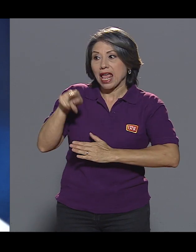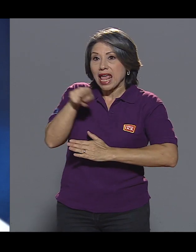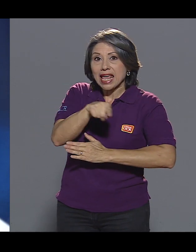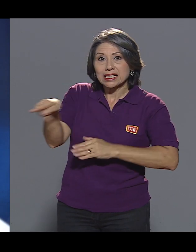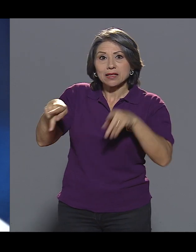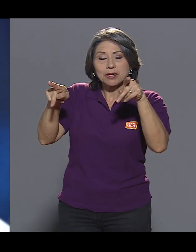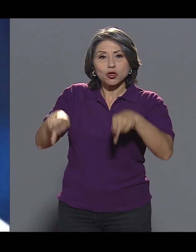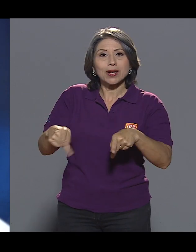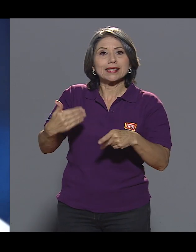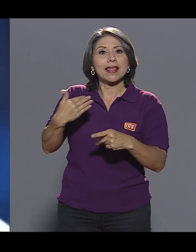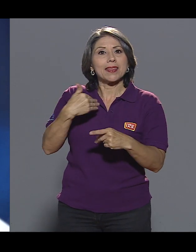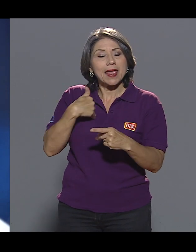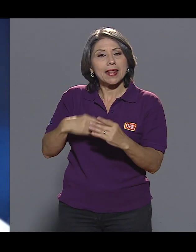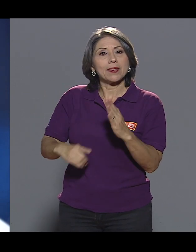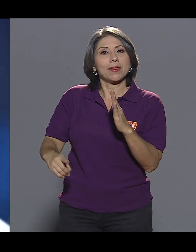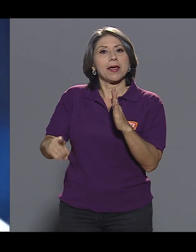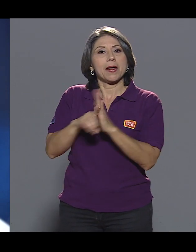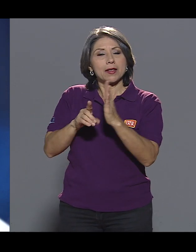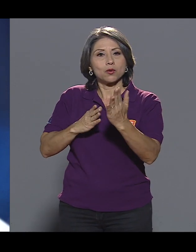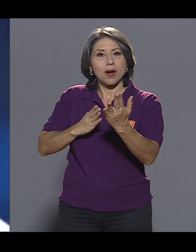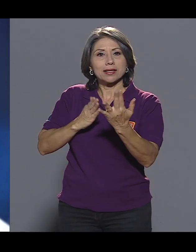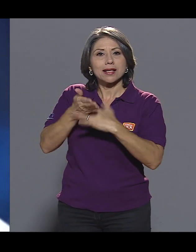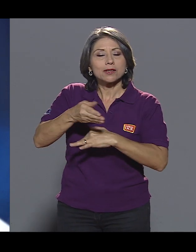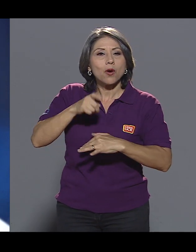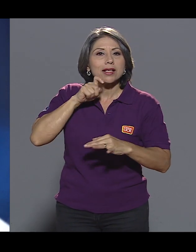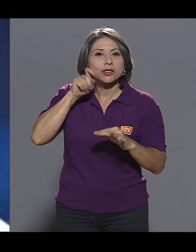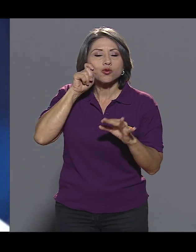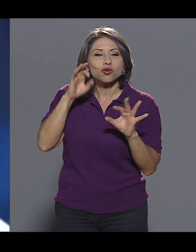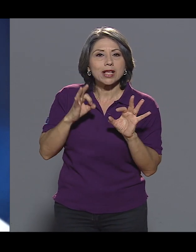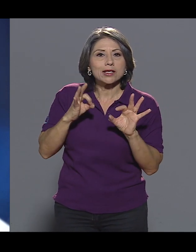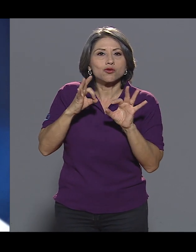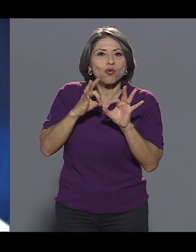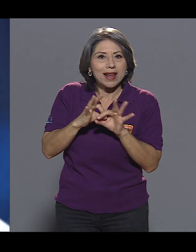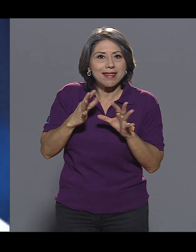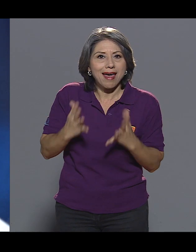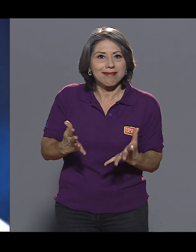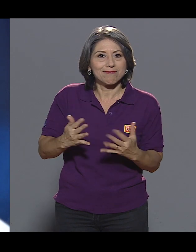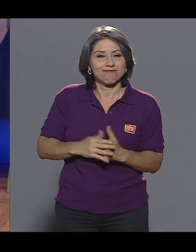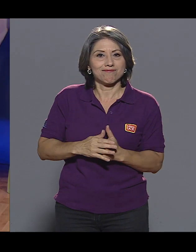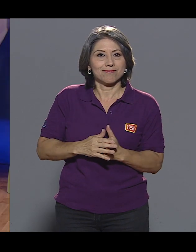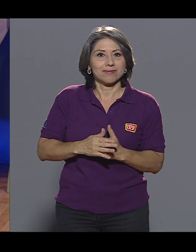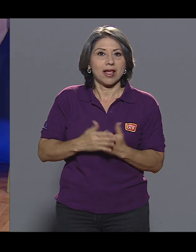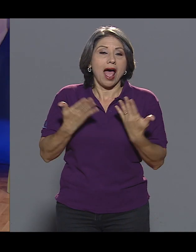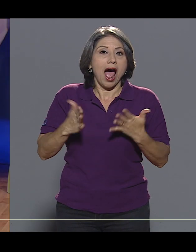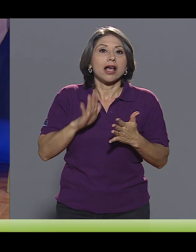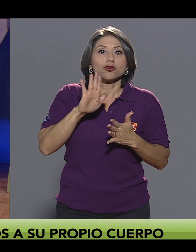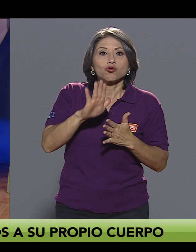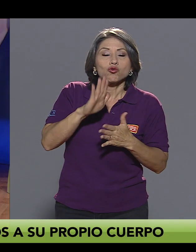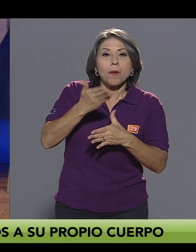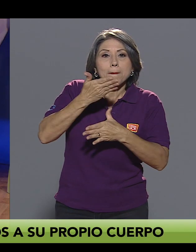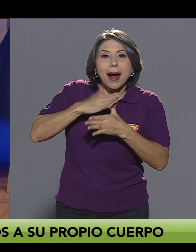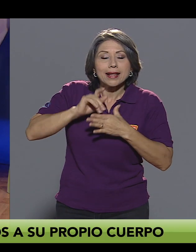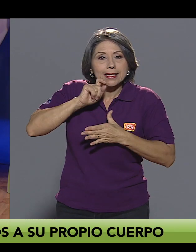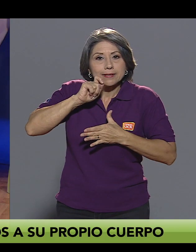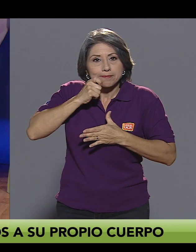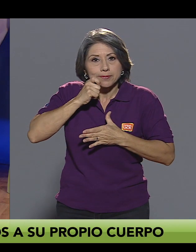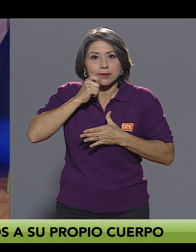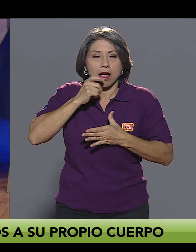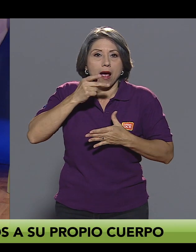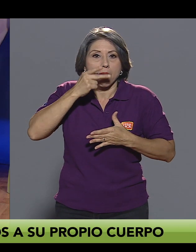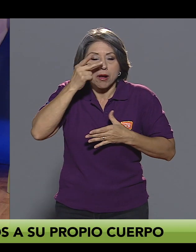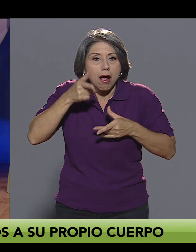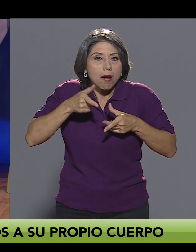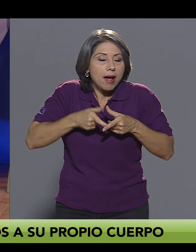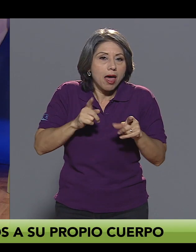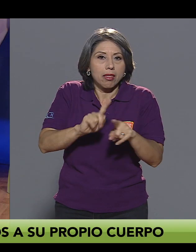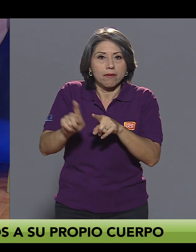al acceso a su sexualidad, ¿verdad? En este caso, que son a los órganos sexuales. El asistente sexual lo